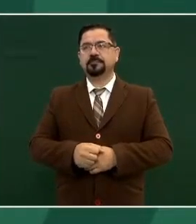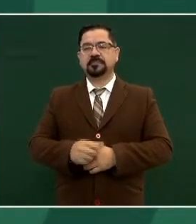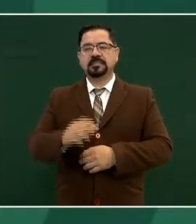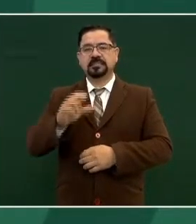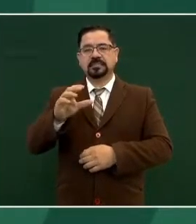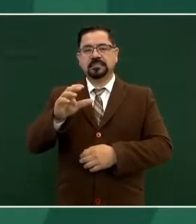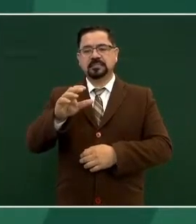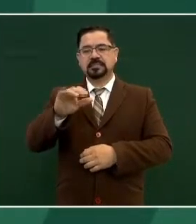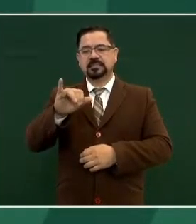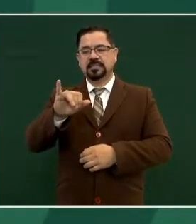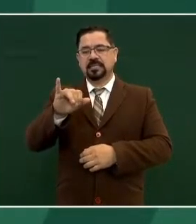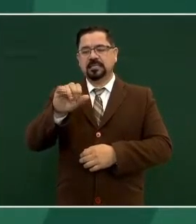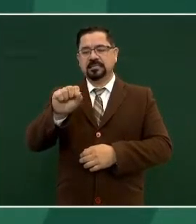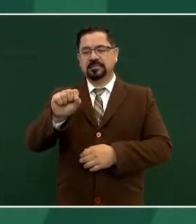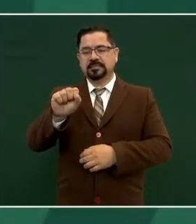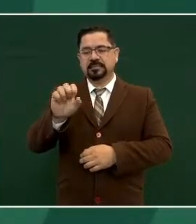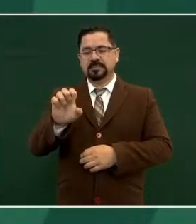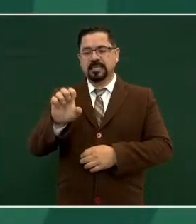que hacía espionaje.